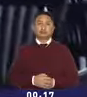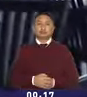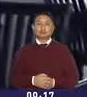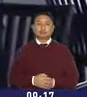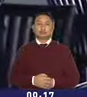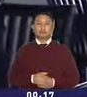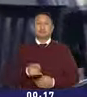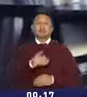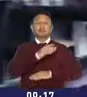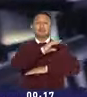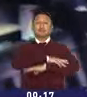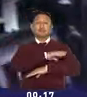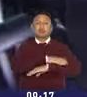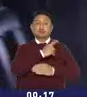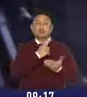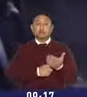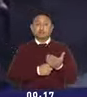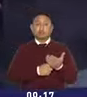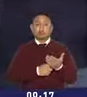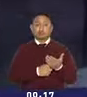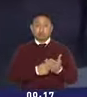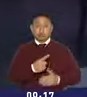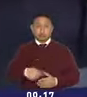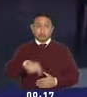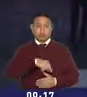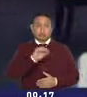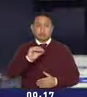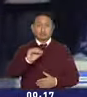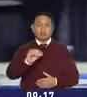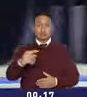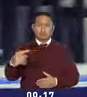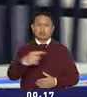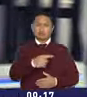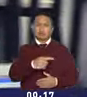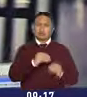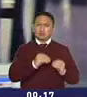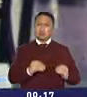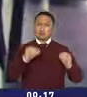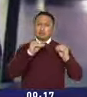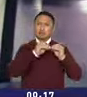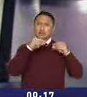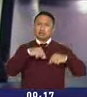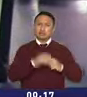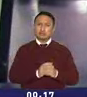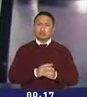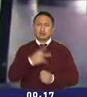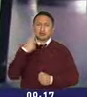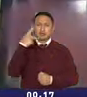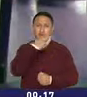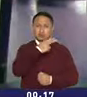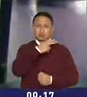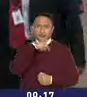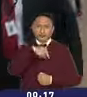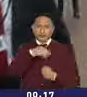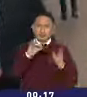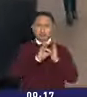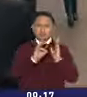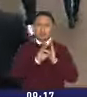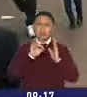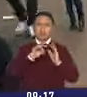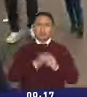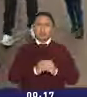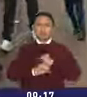Varias plataformas de análisis digital han reportado un significativo incremento de cuentas falsas en redes sociales